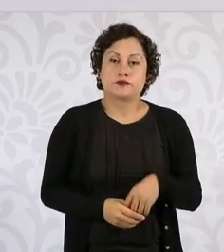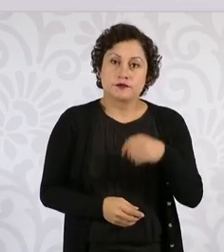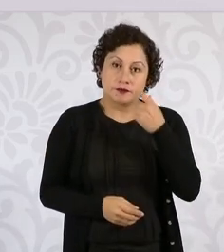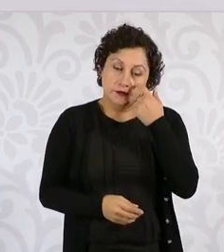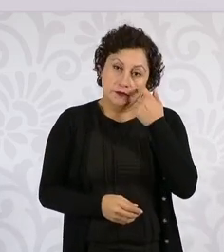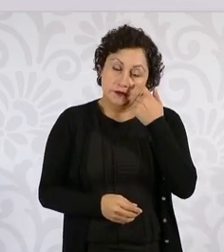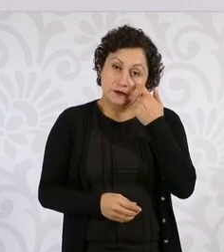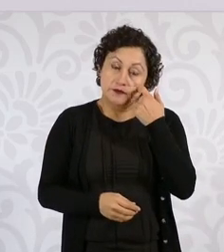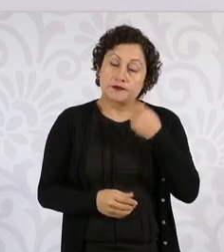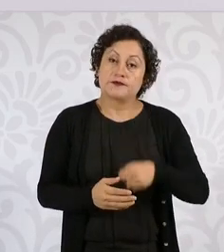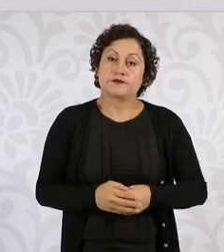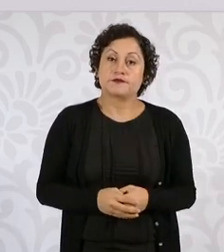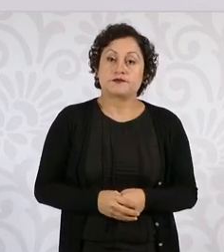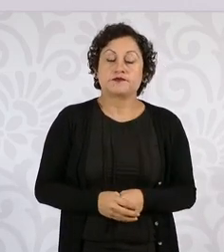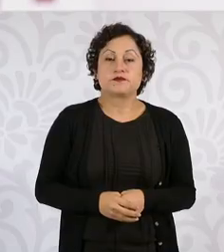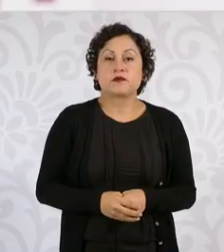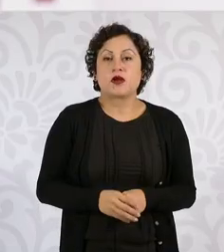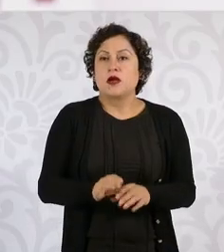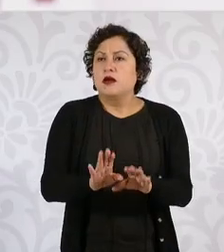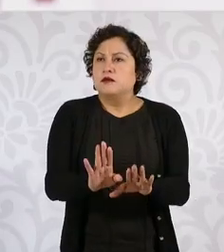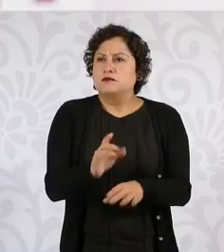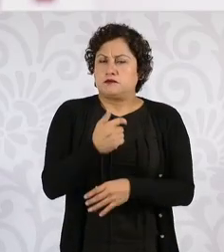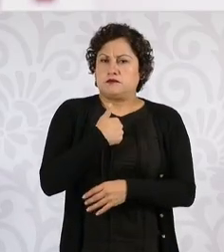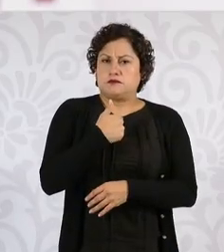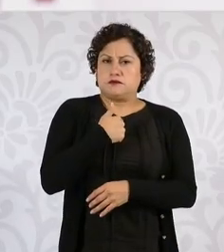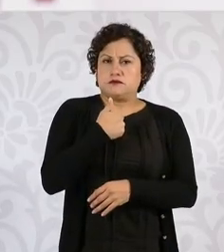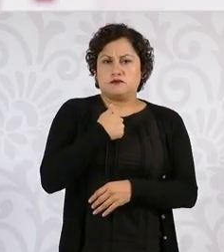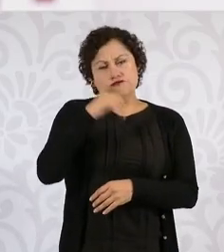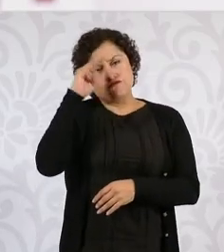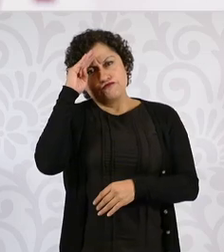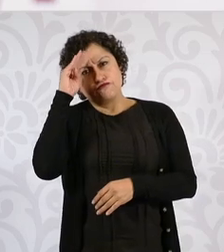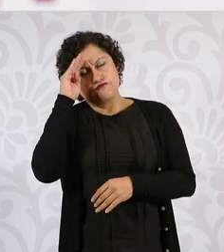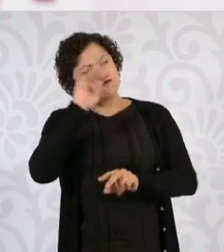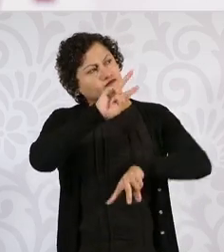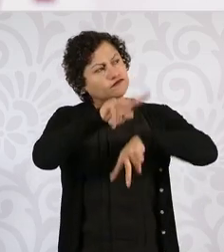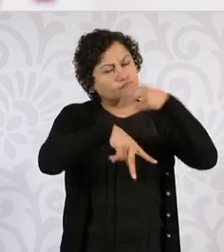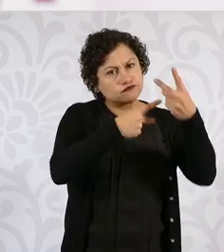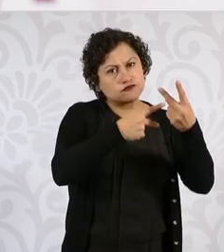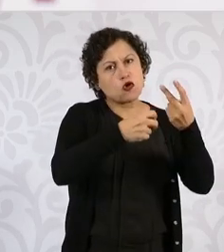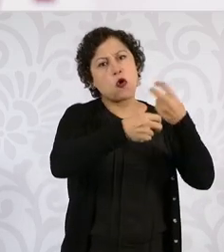No tengo pensado reunirnos pronto.